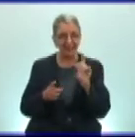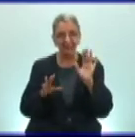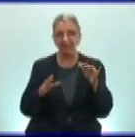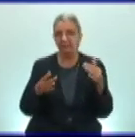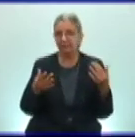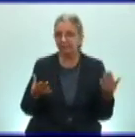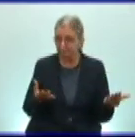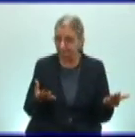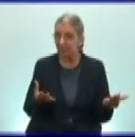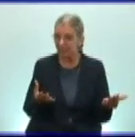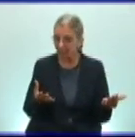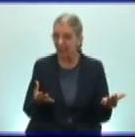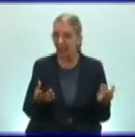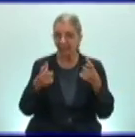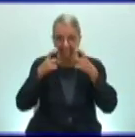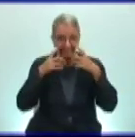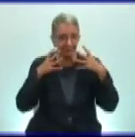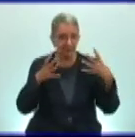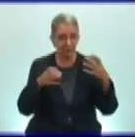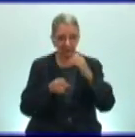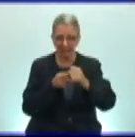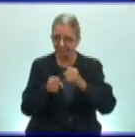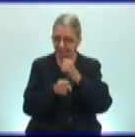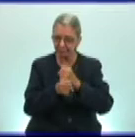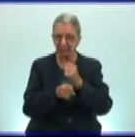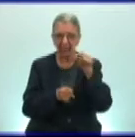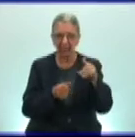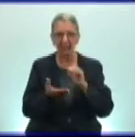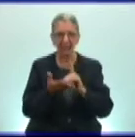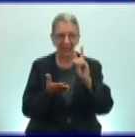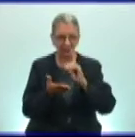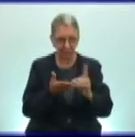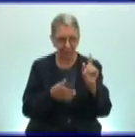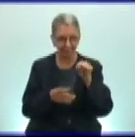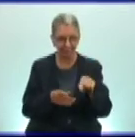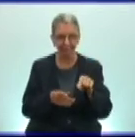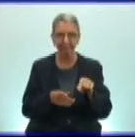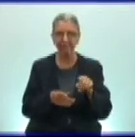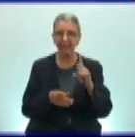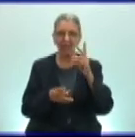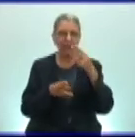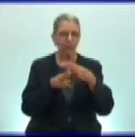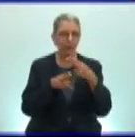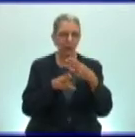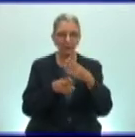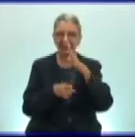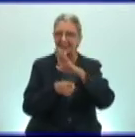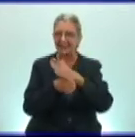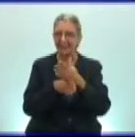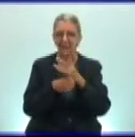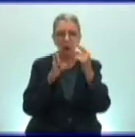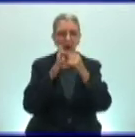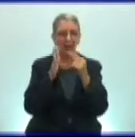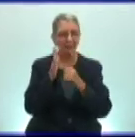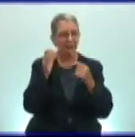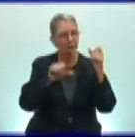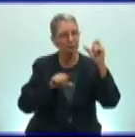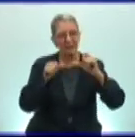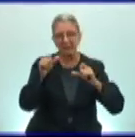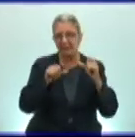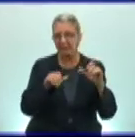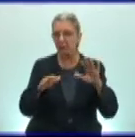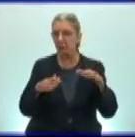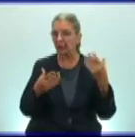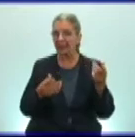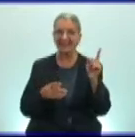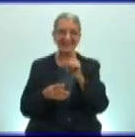dije que es una importante tabla de datos. Vamos a buscar entonces el nombre y el símbolo del elemento químico que tiene Z igual